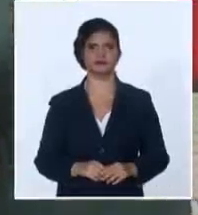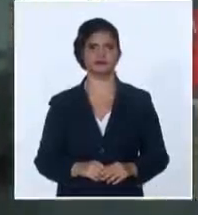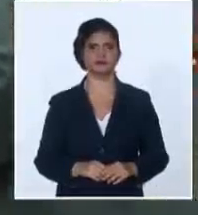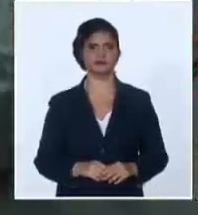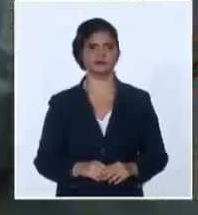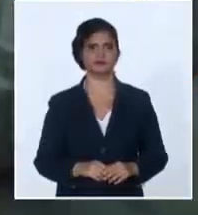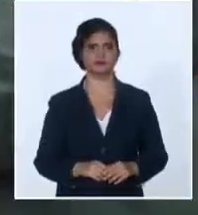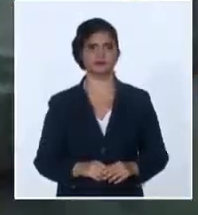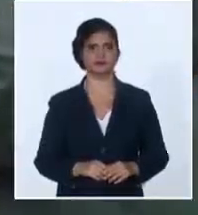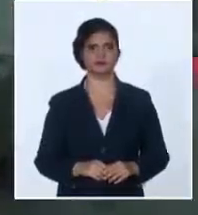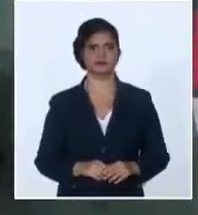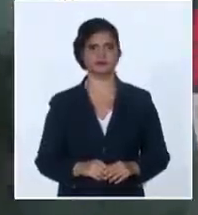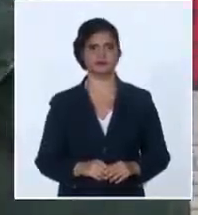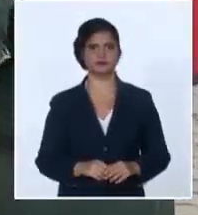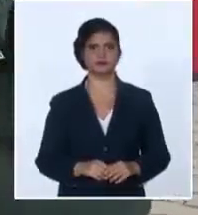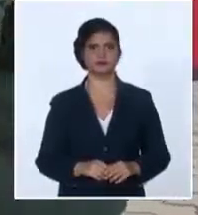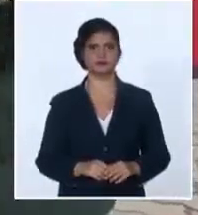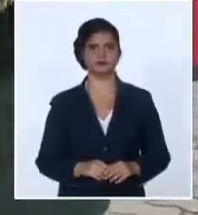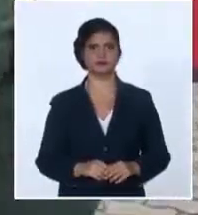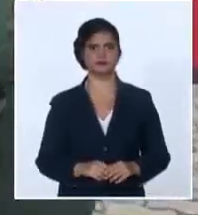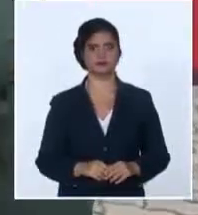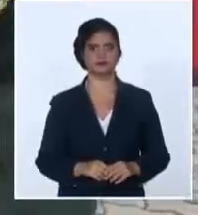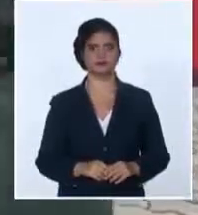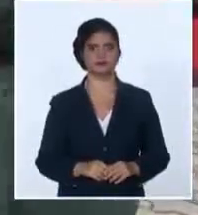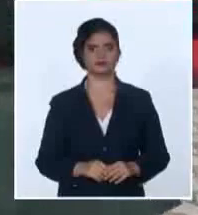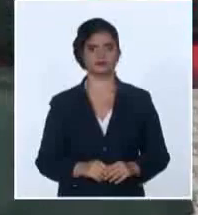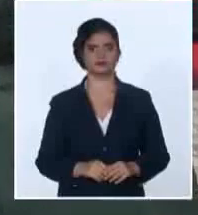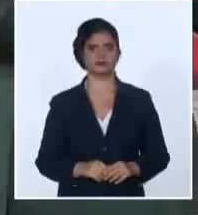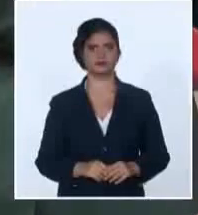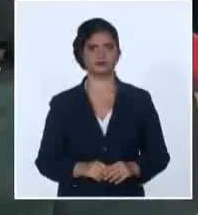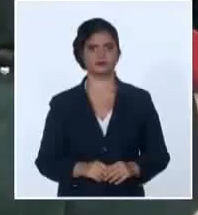Major, da emergencia.